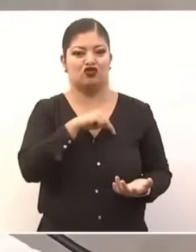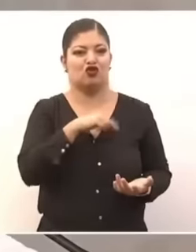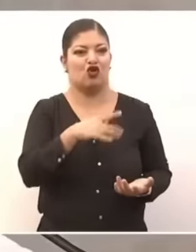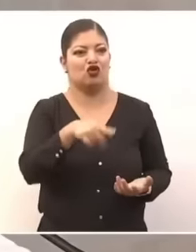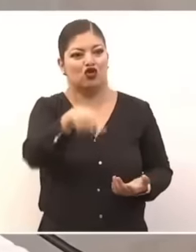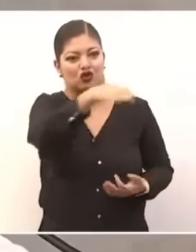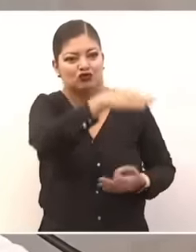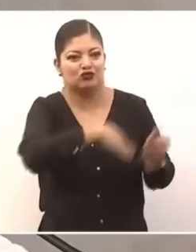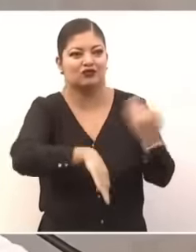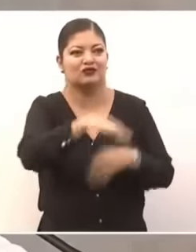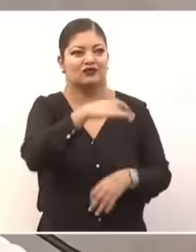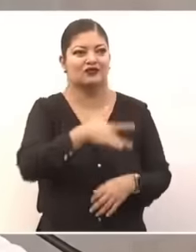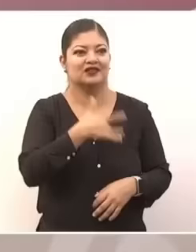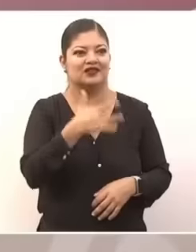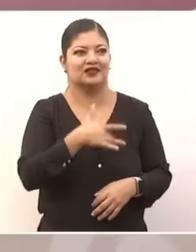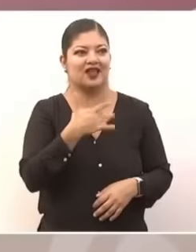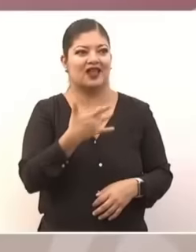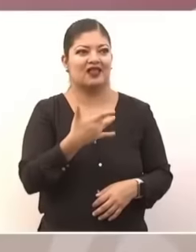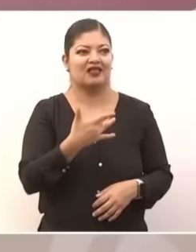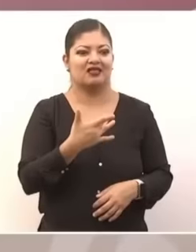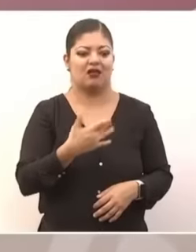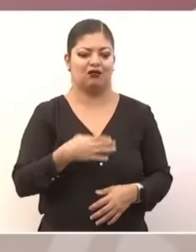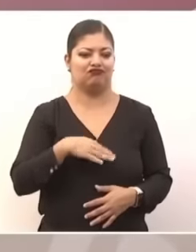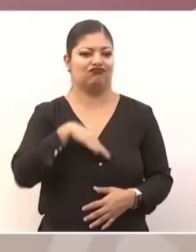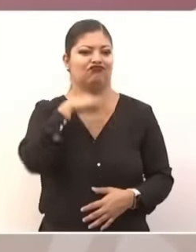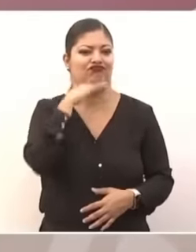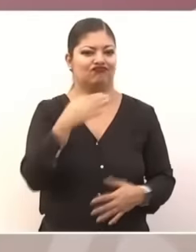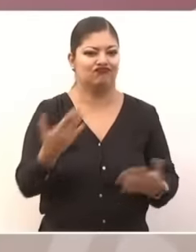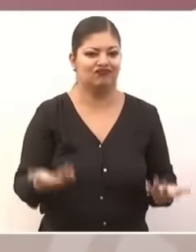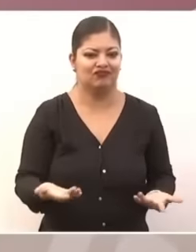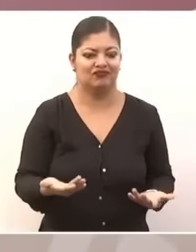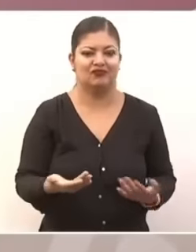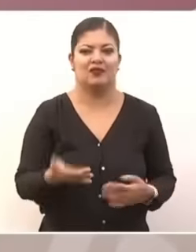a todos, porque